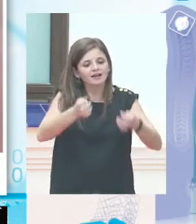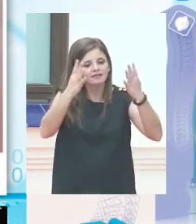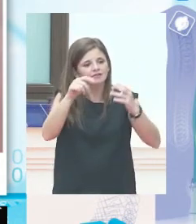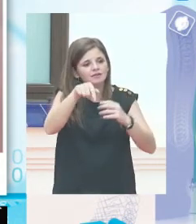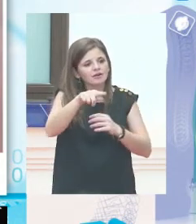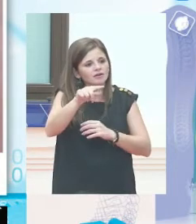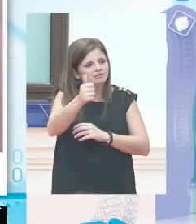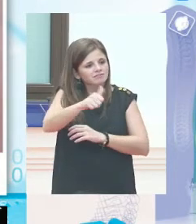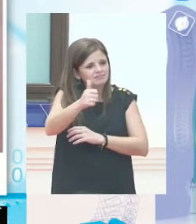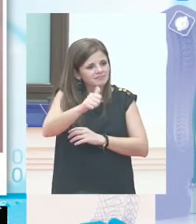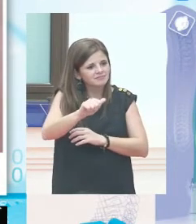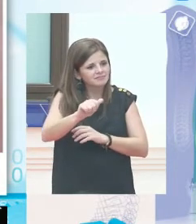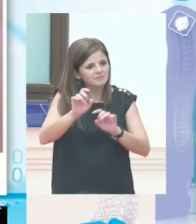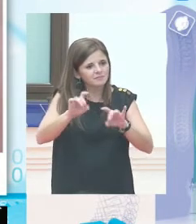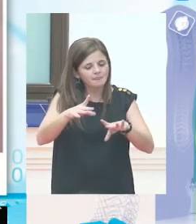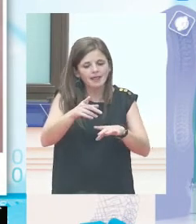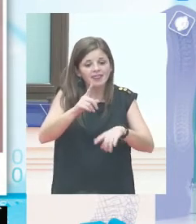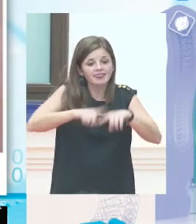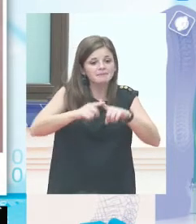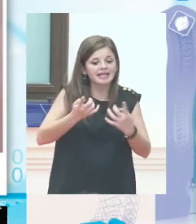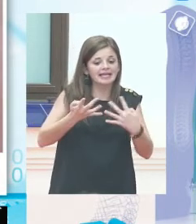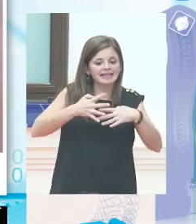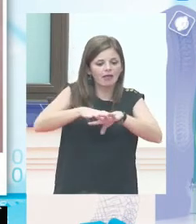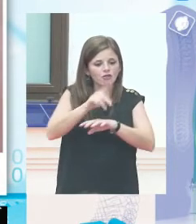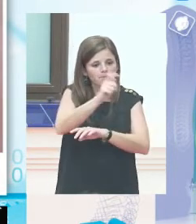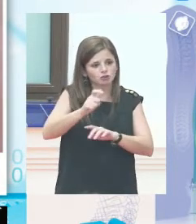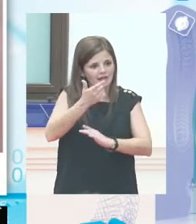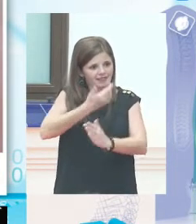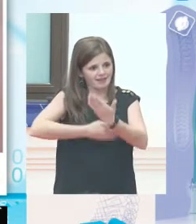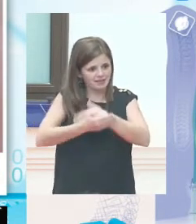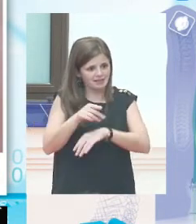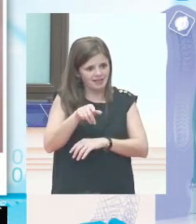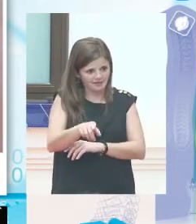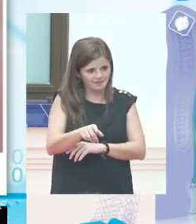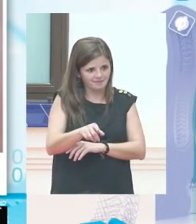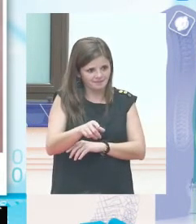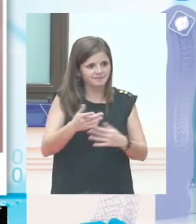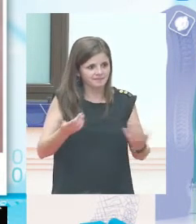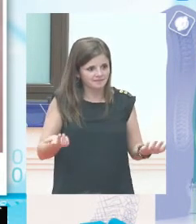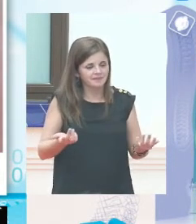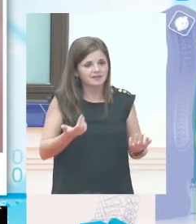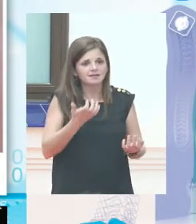desde el punto de vista de la integración de personas con discapacidad. Por